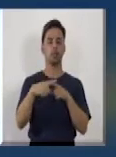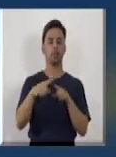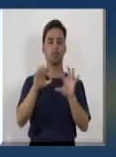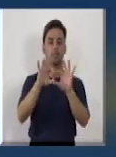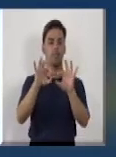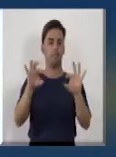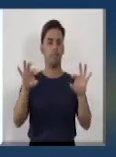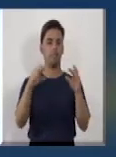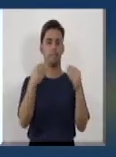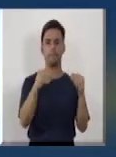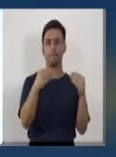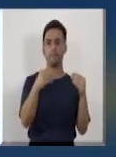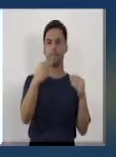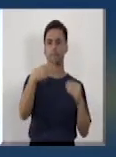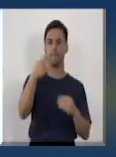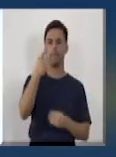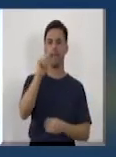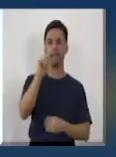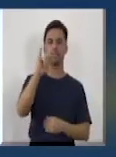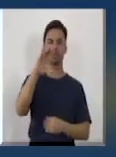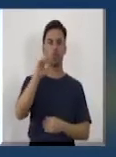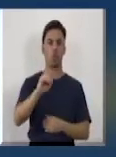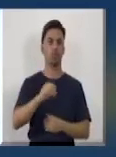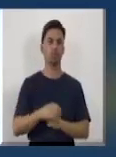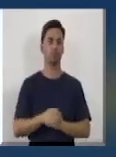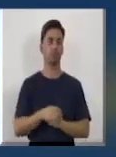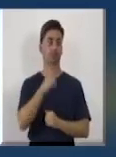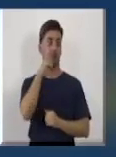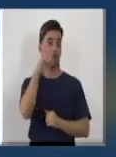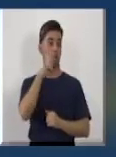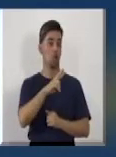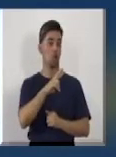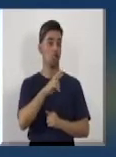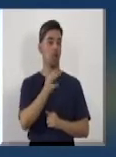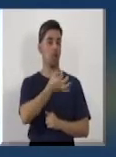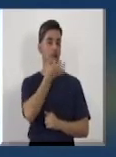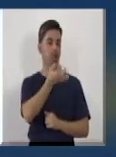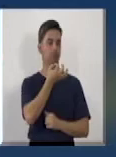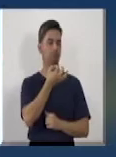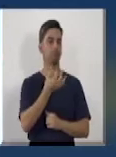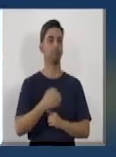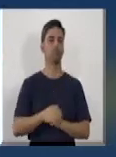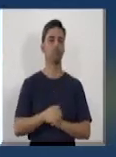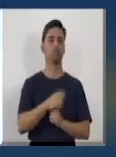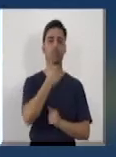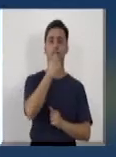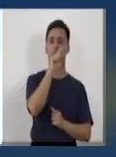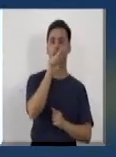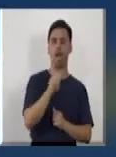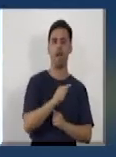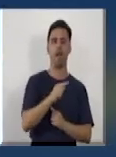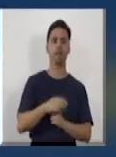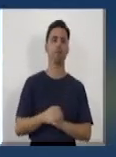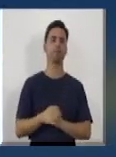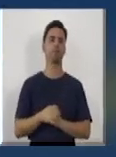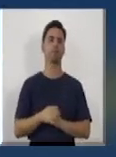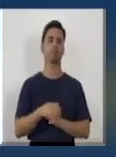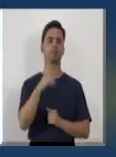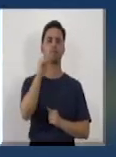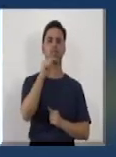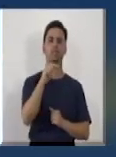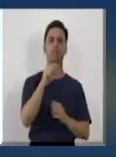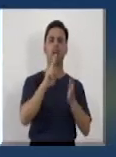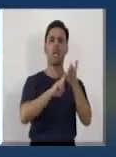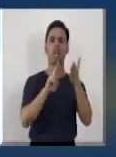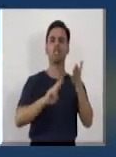esquema. Observa la figura y contesta las preguntas siguientes. Inciso A: ¿qué tipo de electricidad